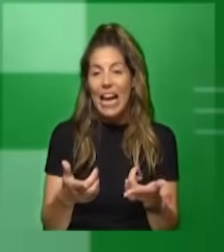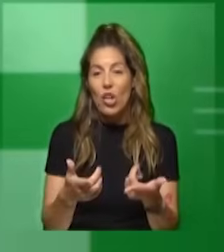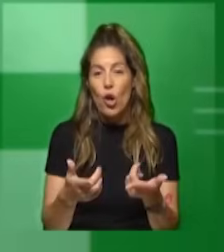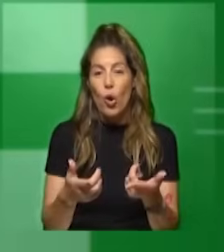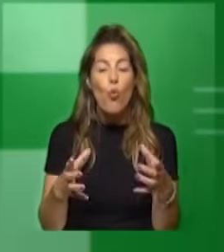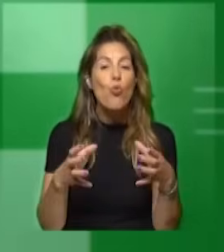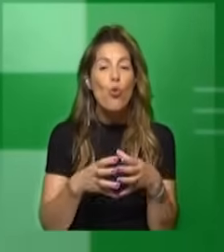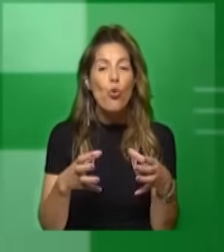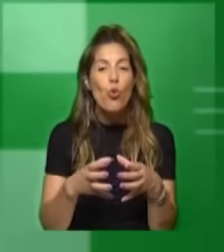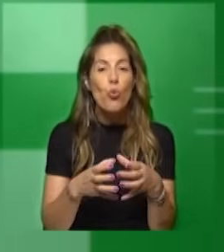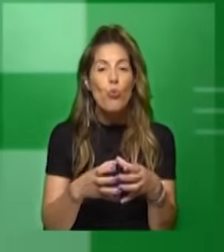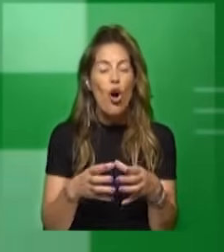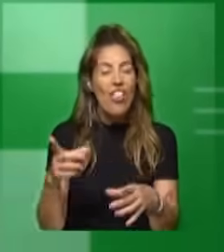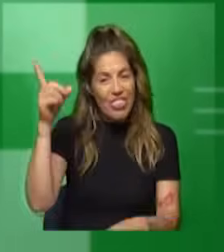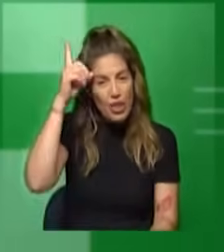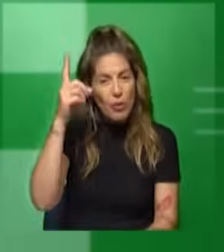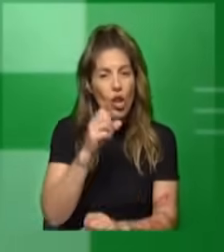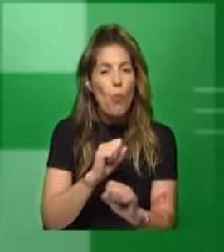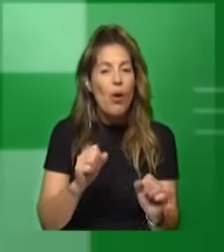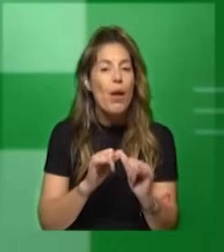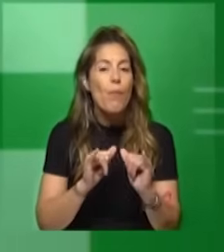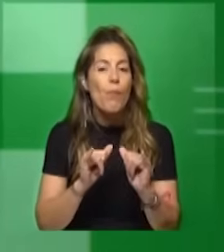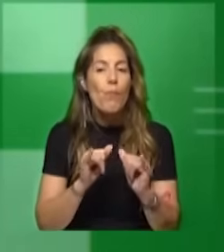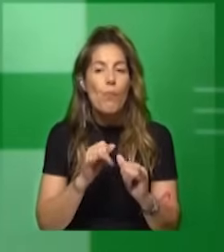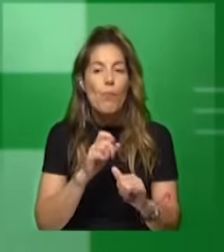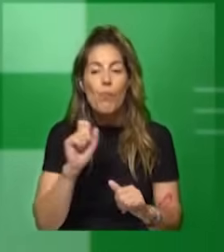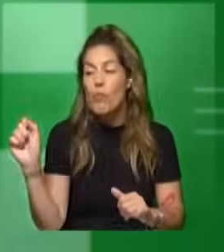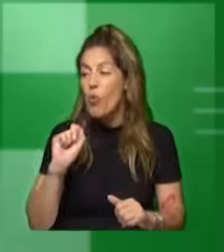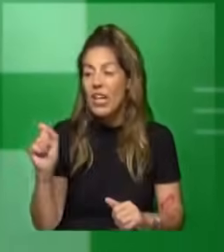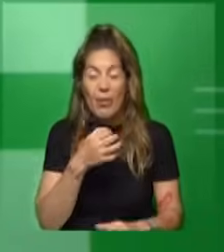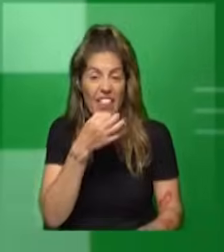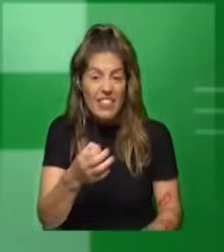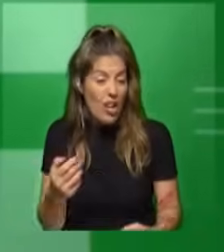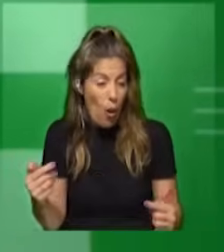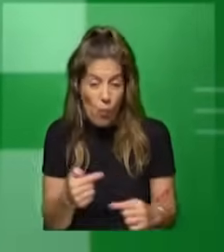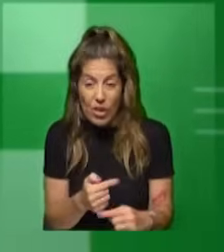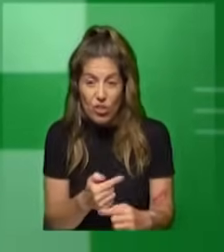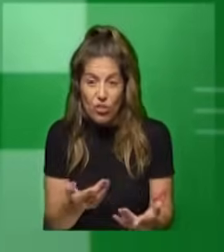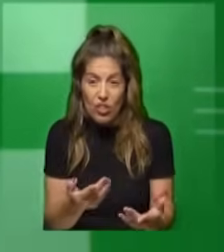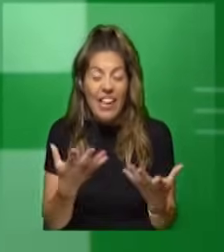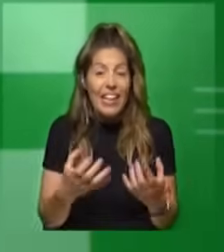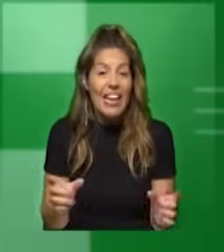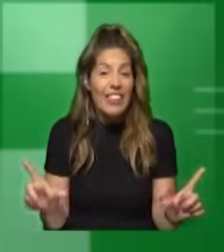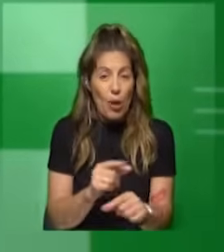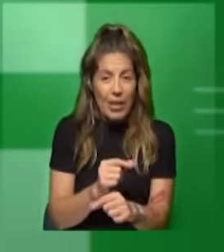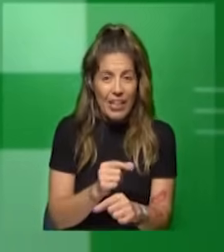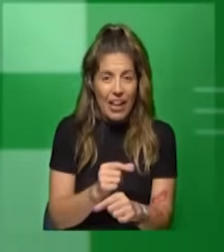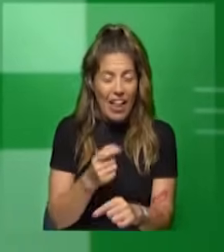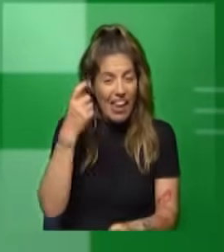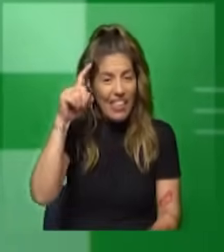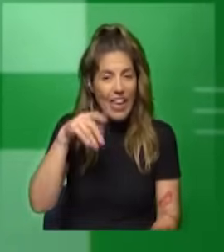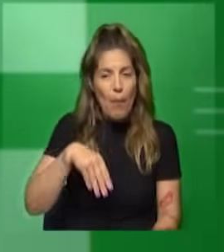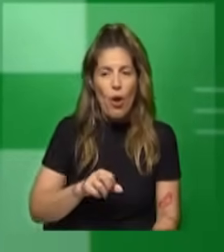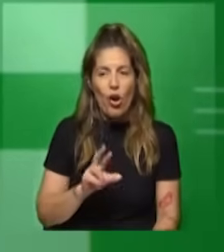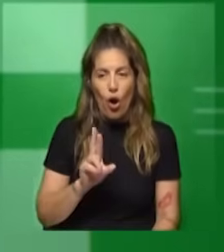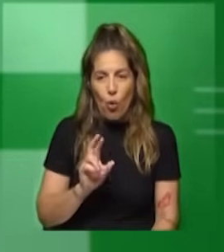un grupo de diputados que pueden públicamente decir que están opuestos y que quieren terminar la doctrina de Monroe.